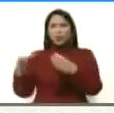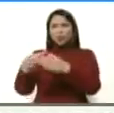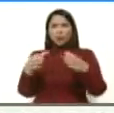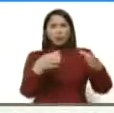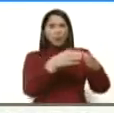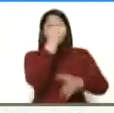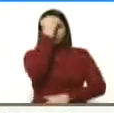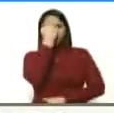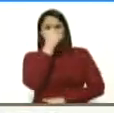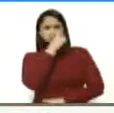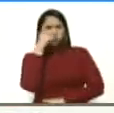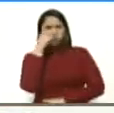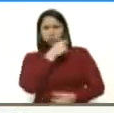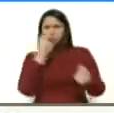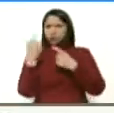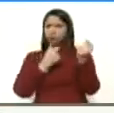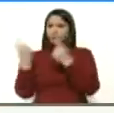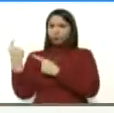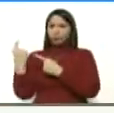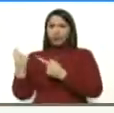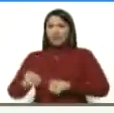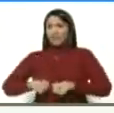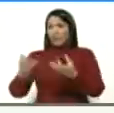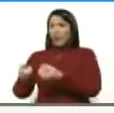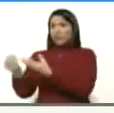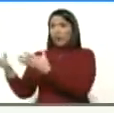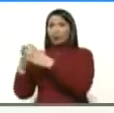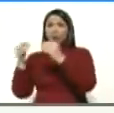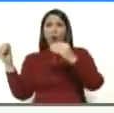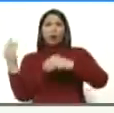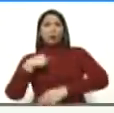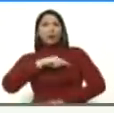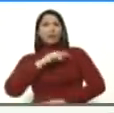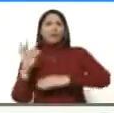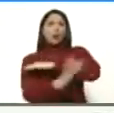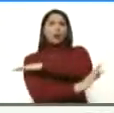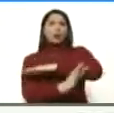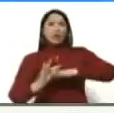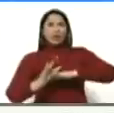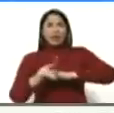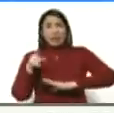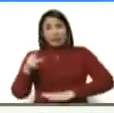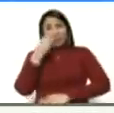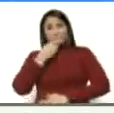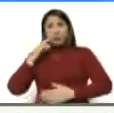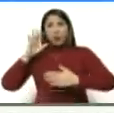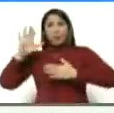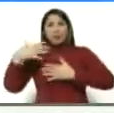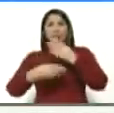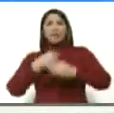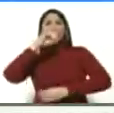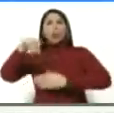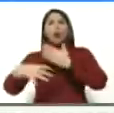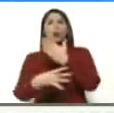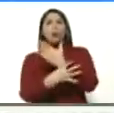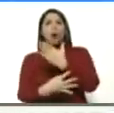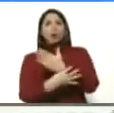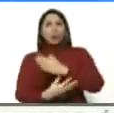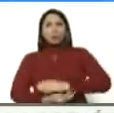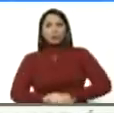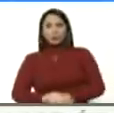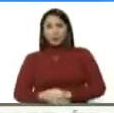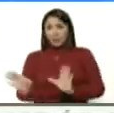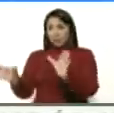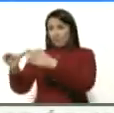narcotraficantes para cederle toda nuestra frontera occidental. Fue una de las promesas que hizo Juan Guaidó a